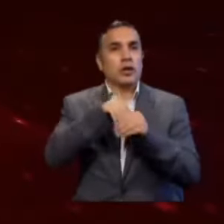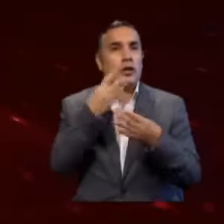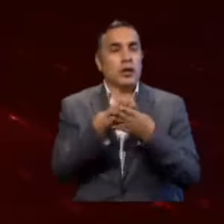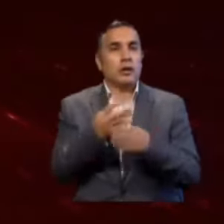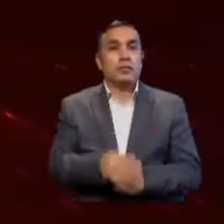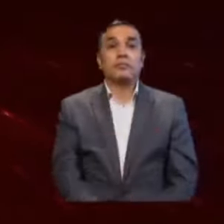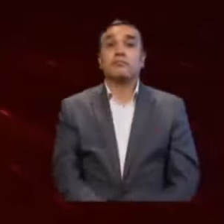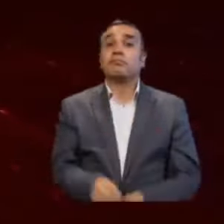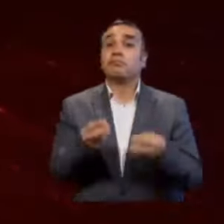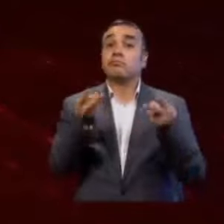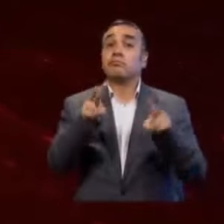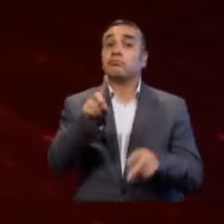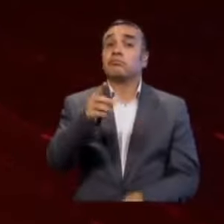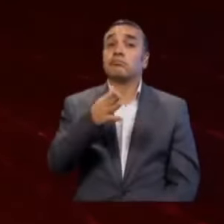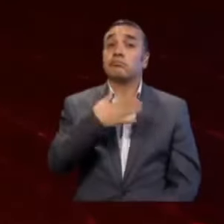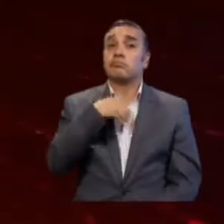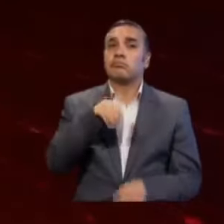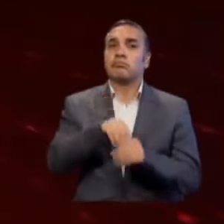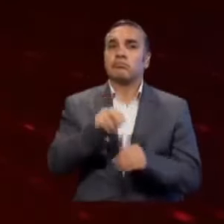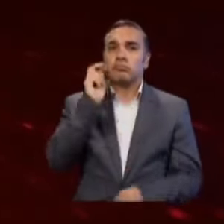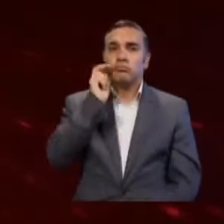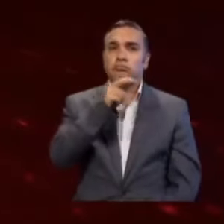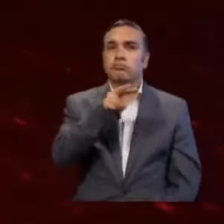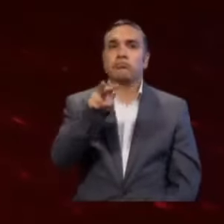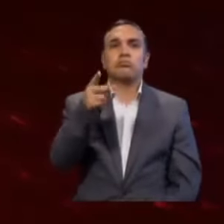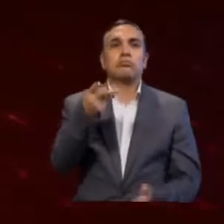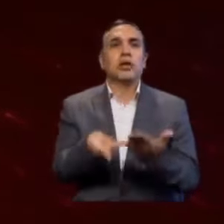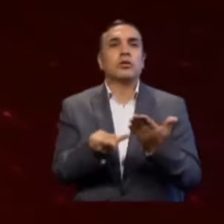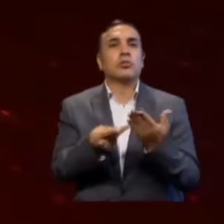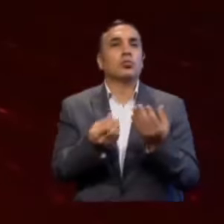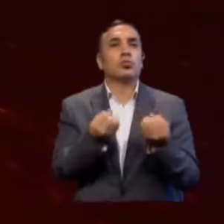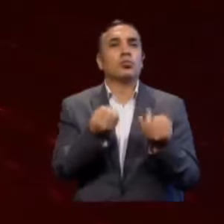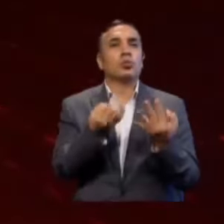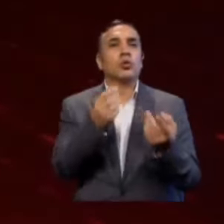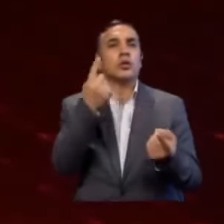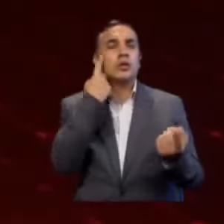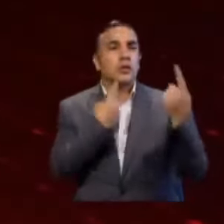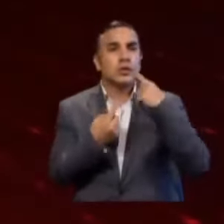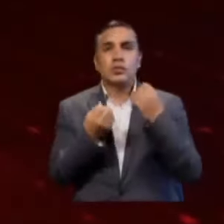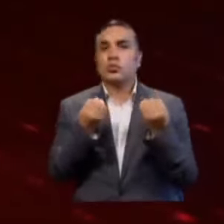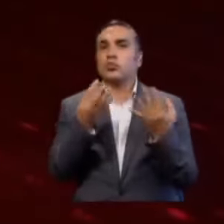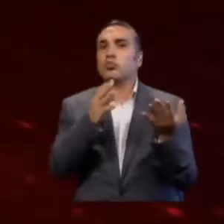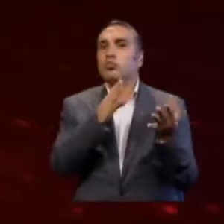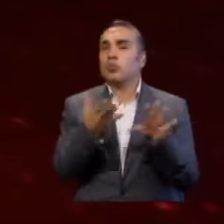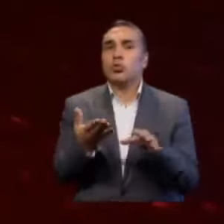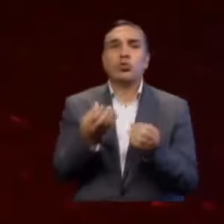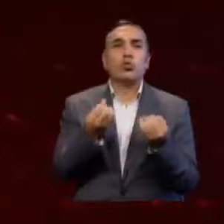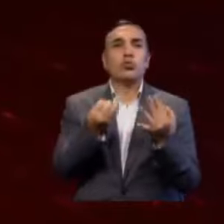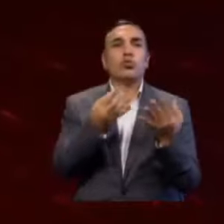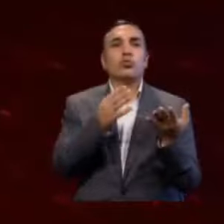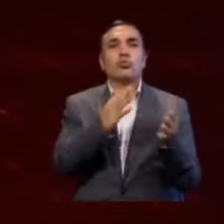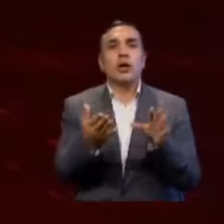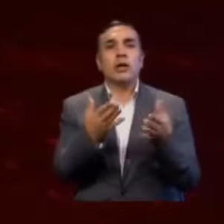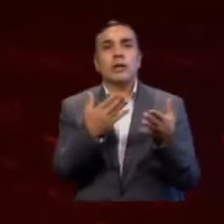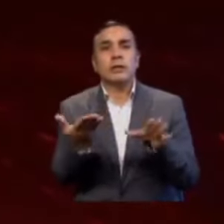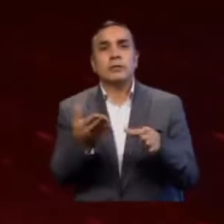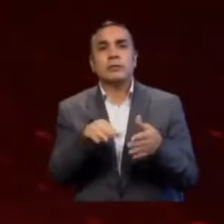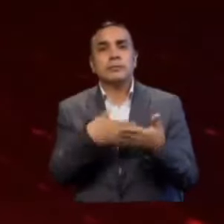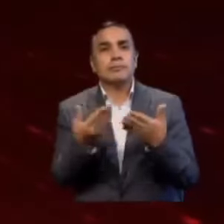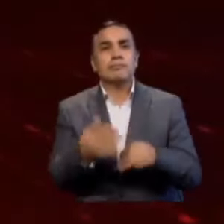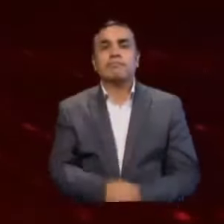y donde está observando lo que ha ocurrido. ¿Cuántos heridos? ¿Cuántos muertos? ¿Cuántos fallecidos? En